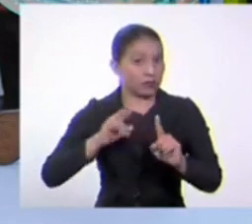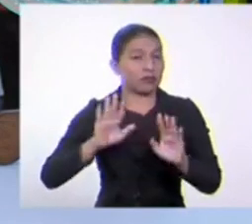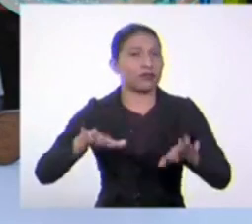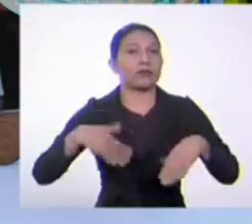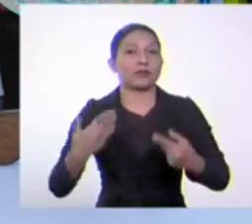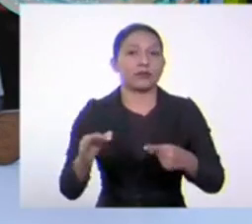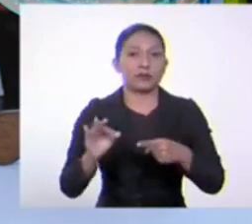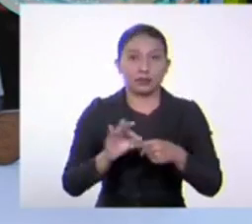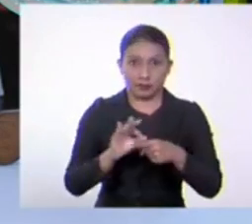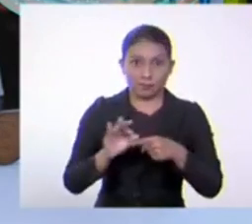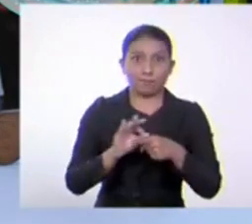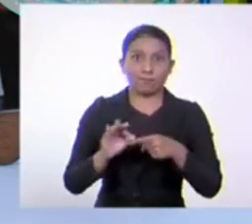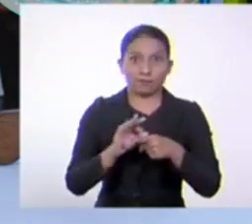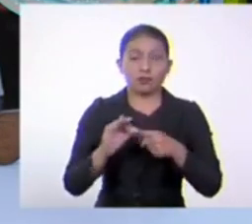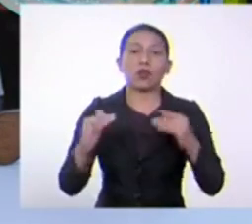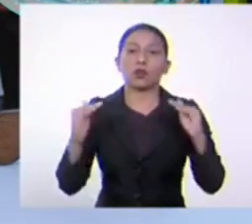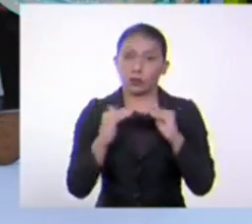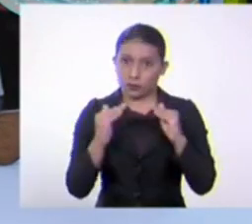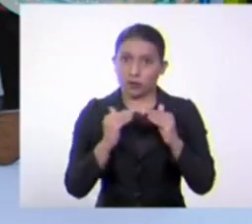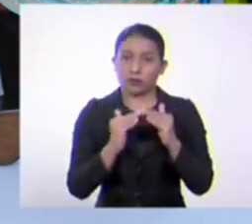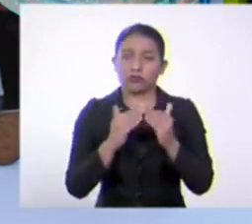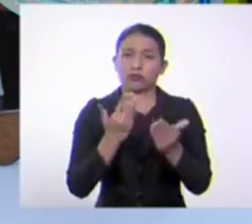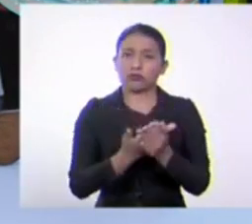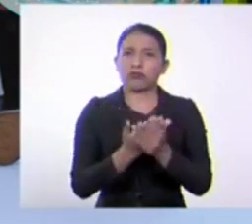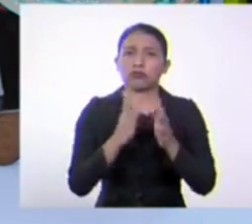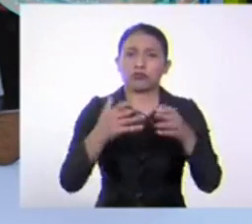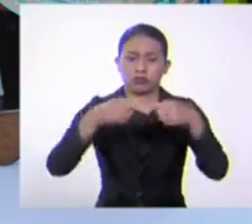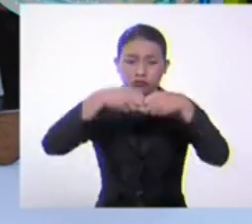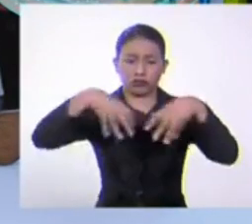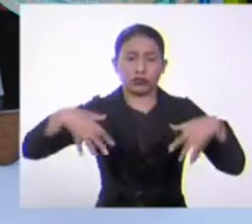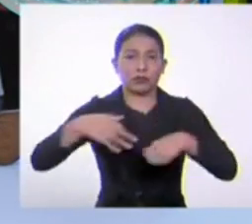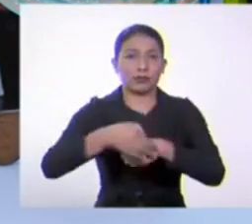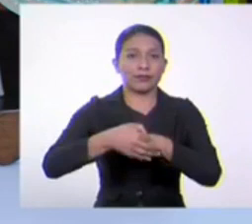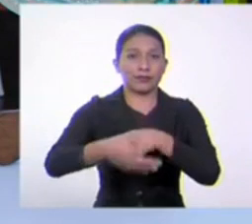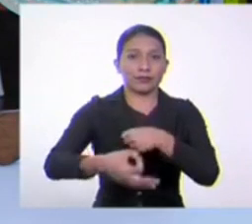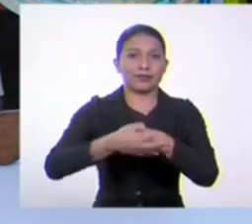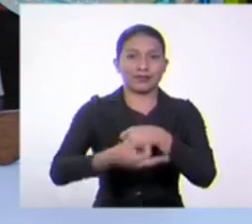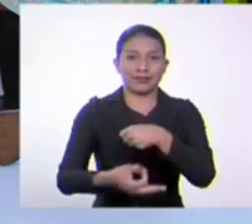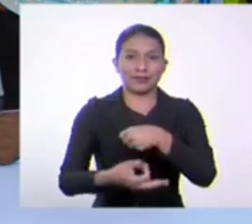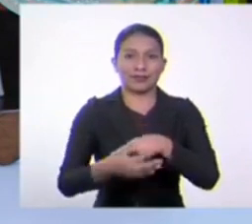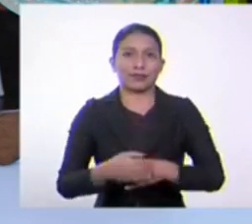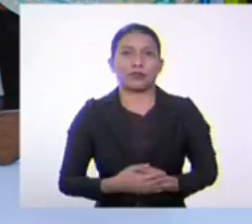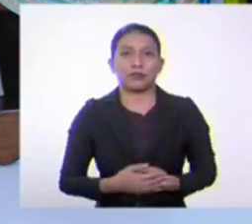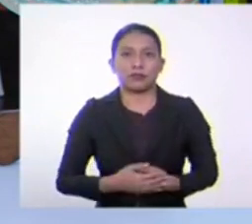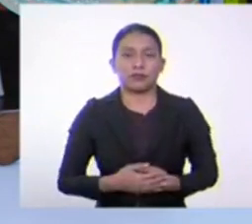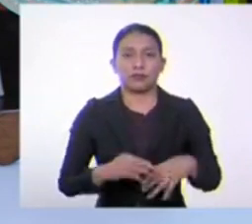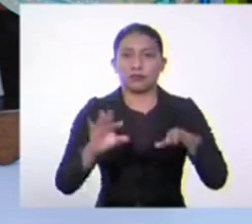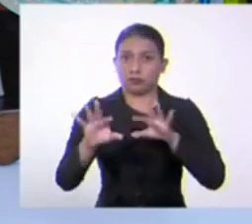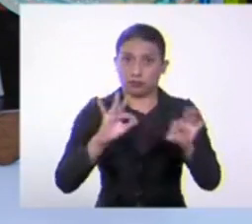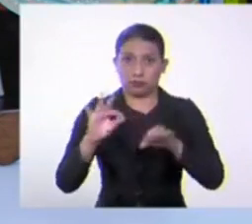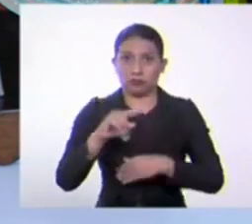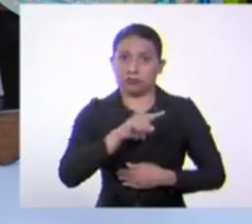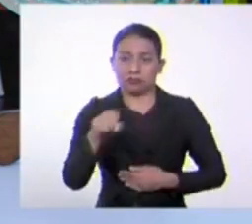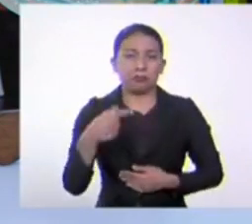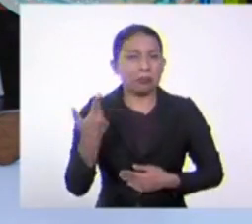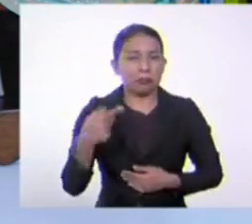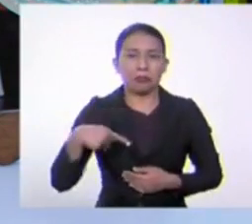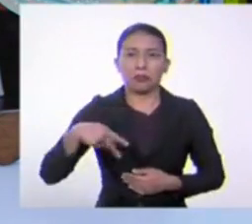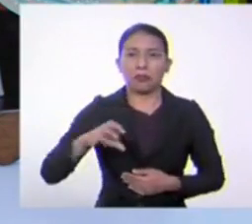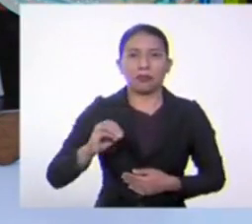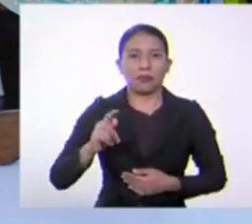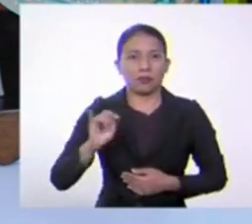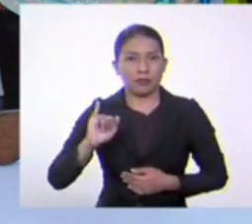funciones celulares y que también determinan la estructura de las células. Muchas de estas proteínas,